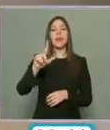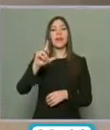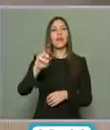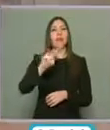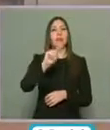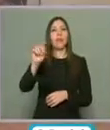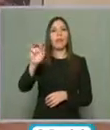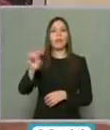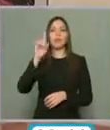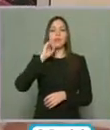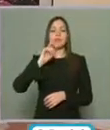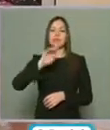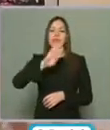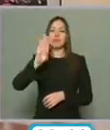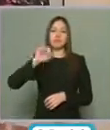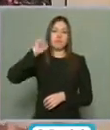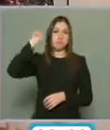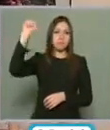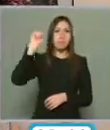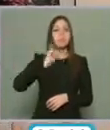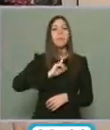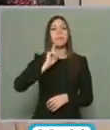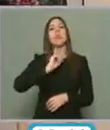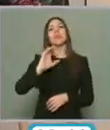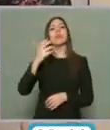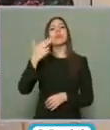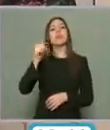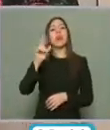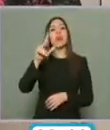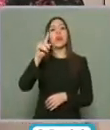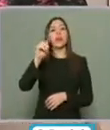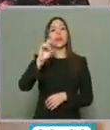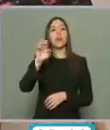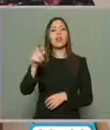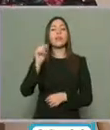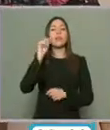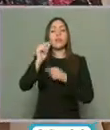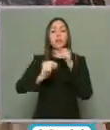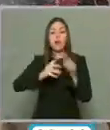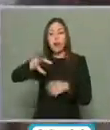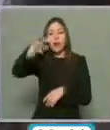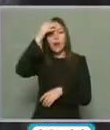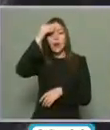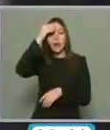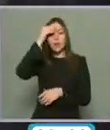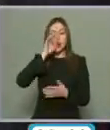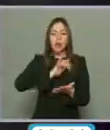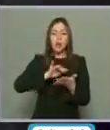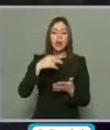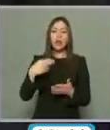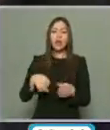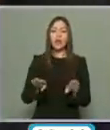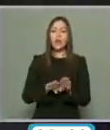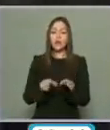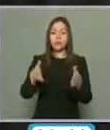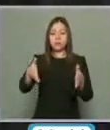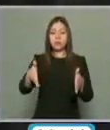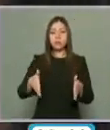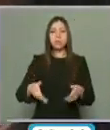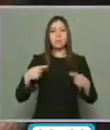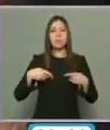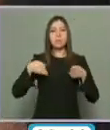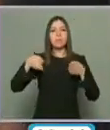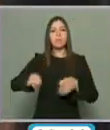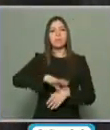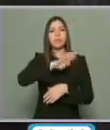Charlotte aprendió a leer su nombre en una tumba. Vaya comienzo, ¿no? Así que no es la